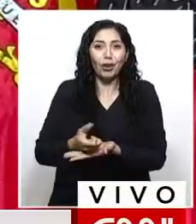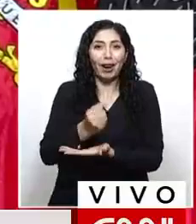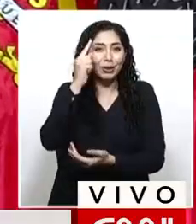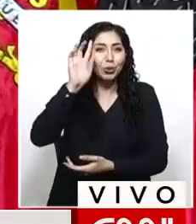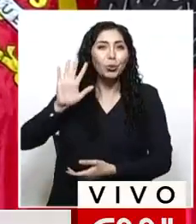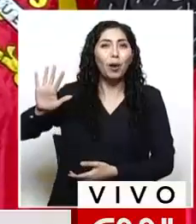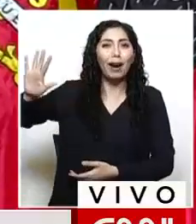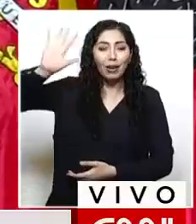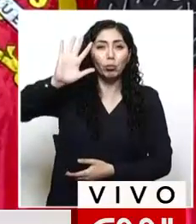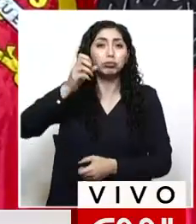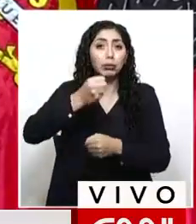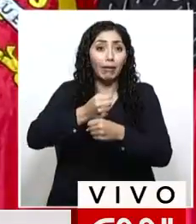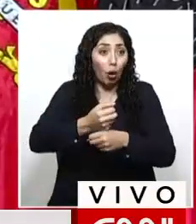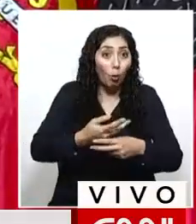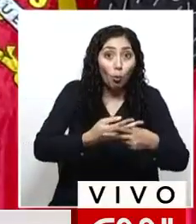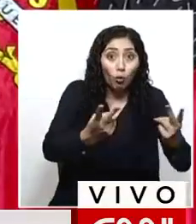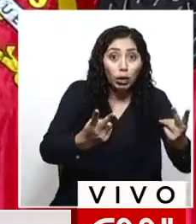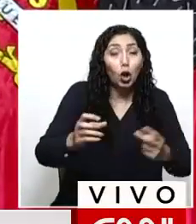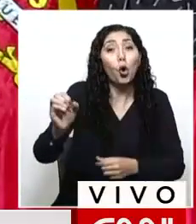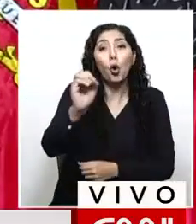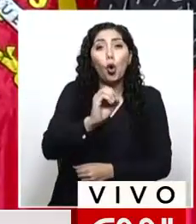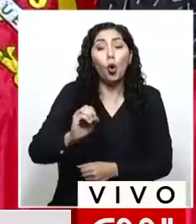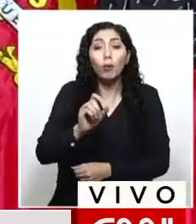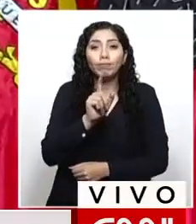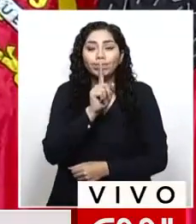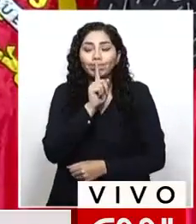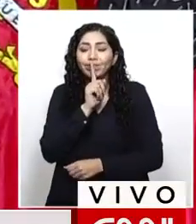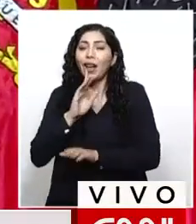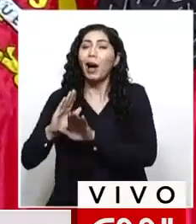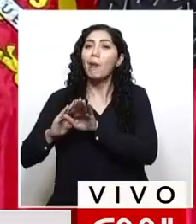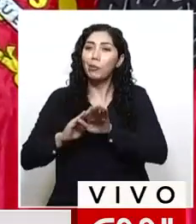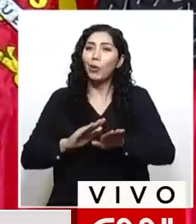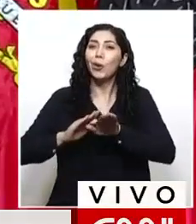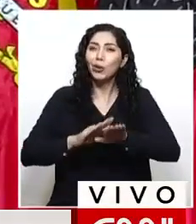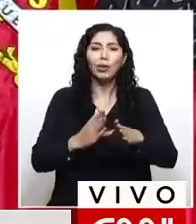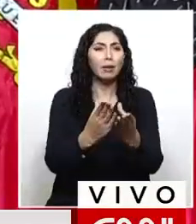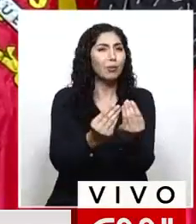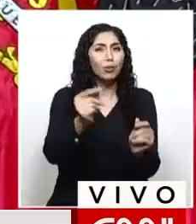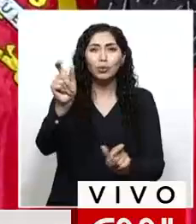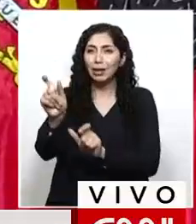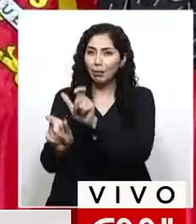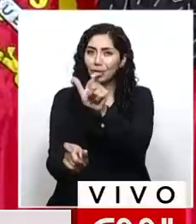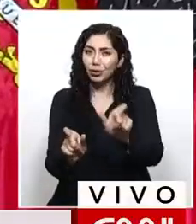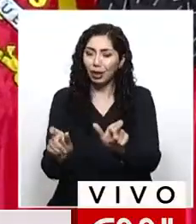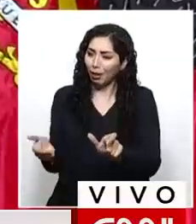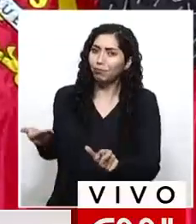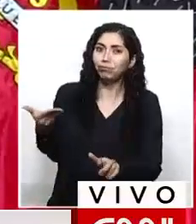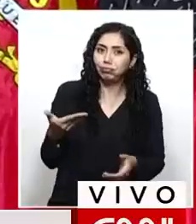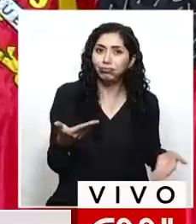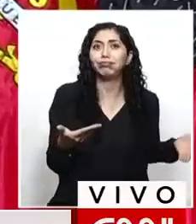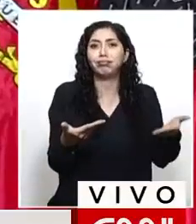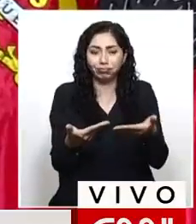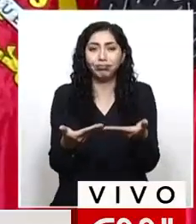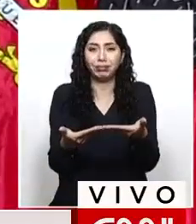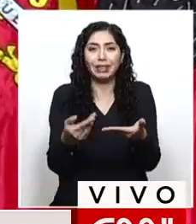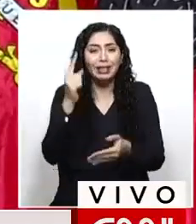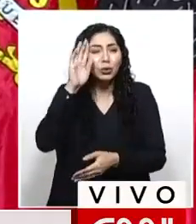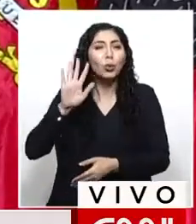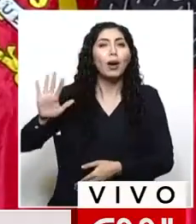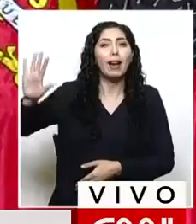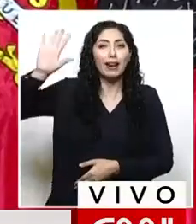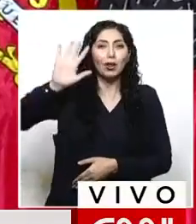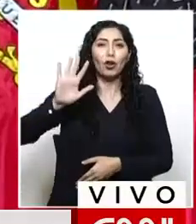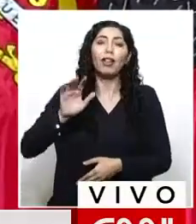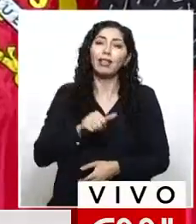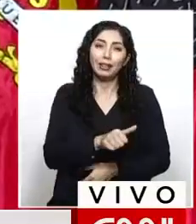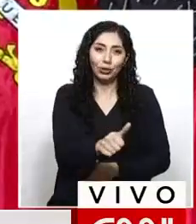pública o desde el silencioso apoyo de tantas personas que han construido este anhelo colectivo. Ha sido un